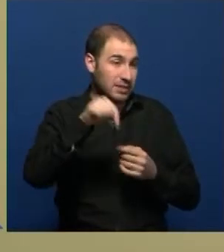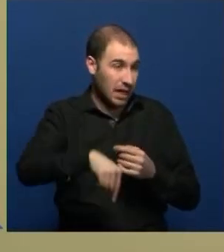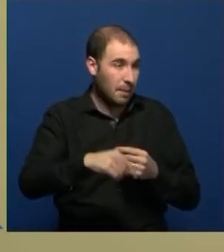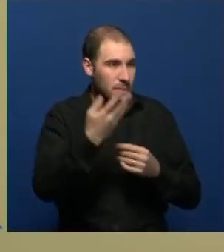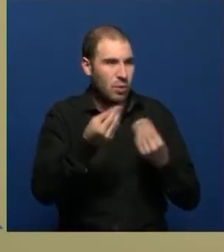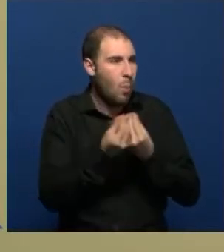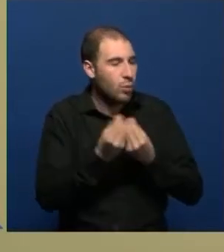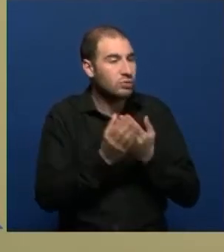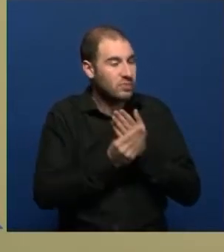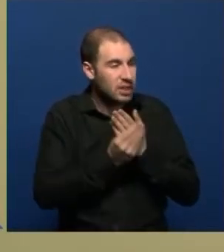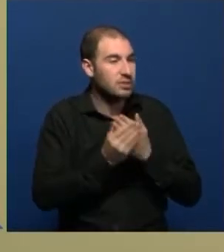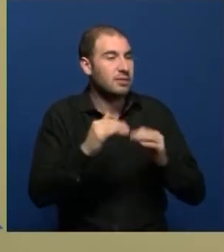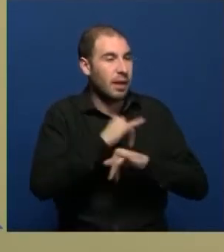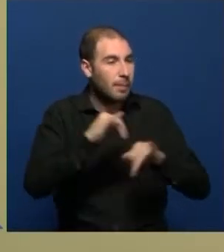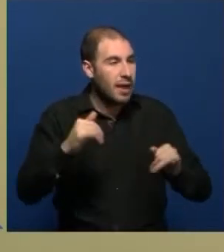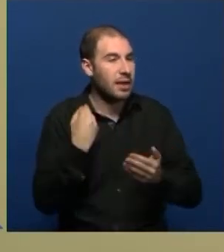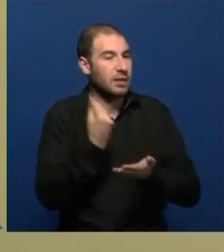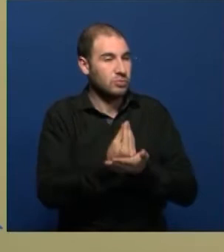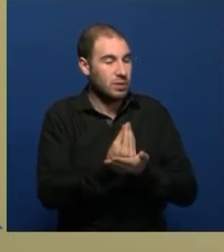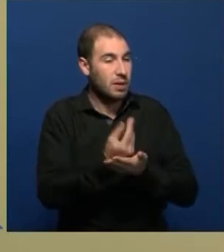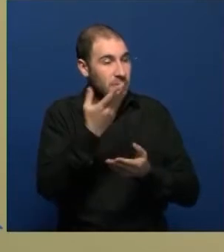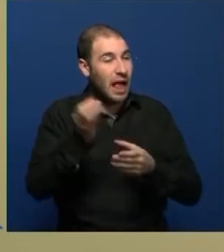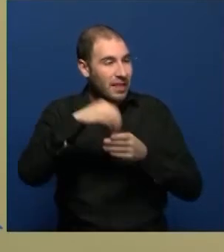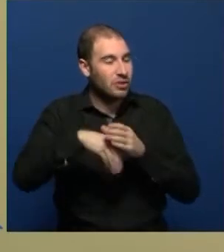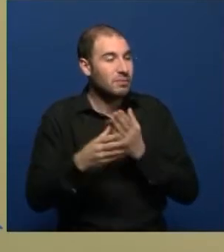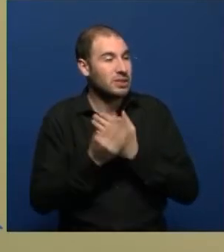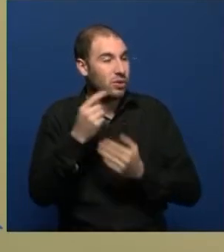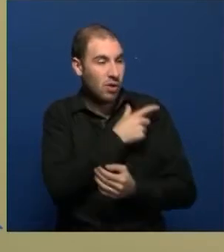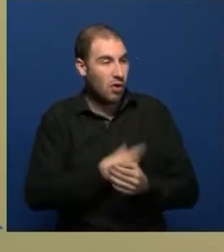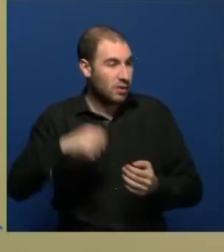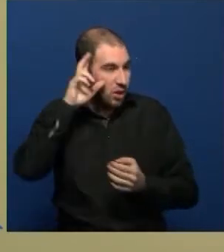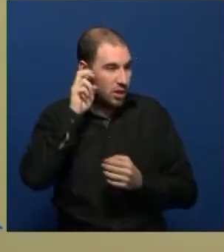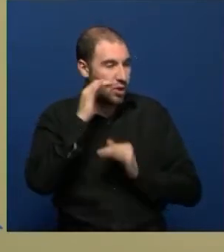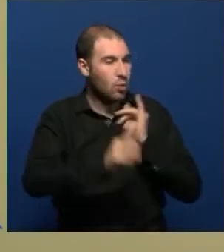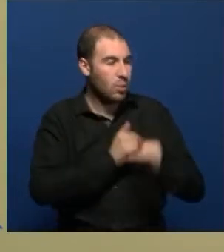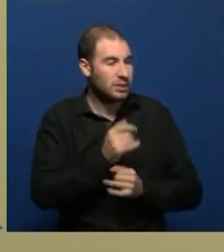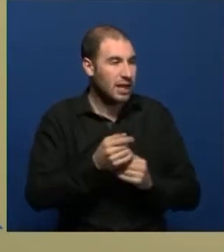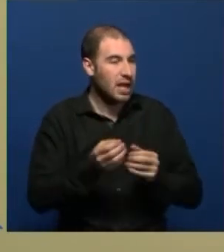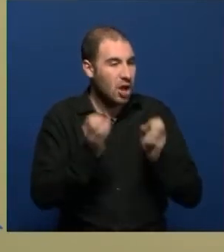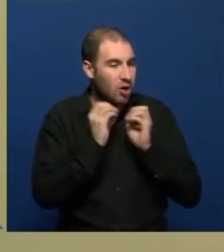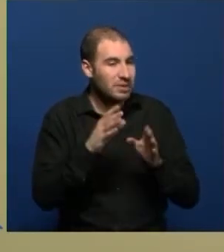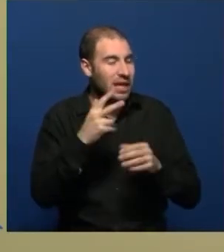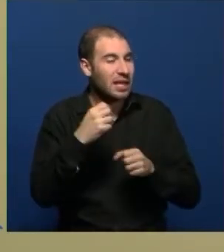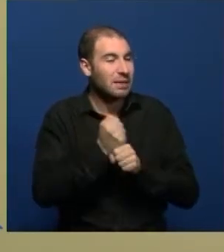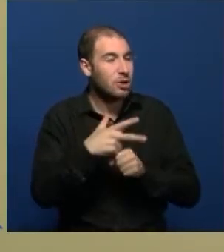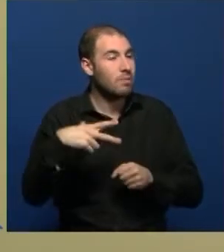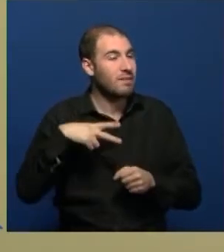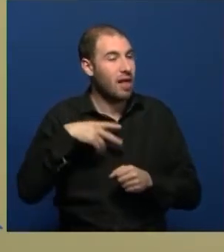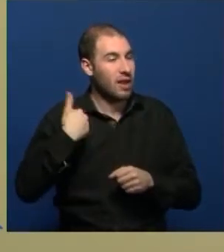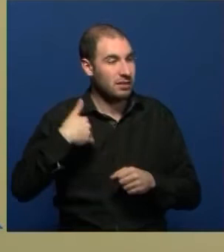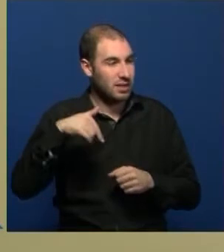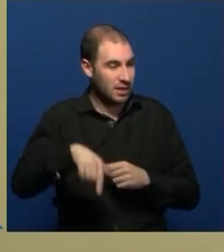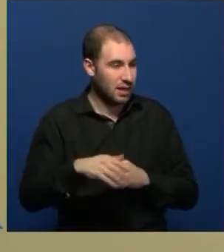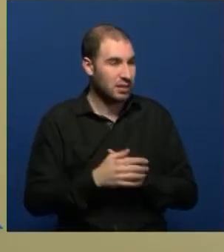muchos funcionarios, incluso en campaña, cuando asumieron, los miembros del gabinete de Alfredo Cornejo, hablaban de generar empleo privado en la Argentina, un